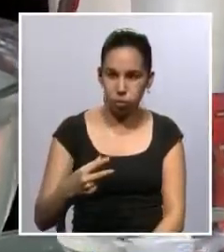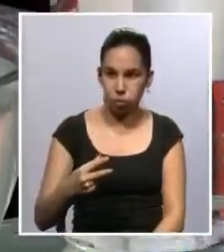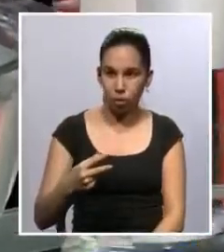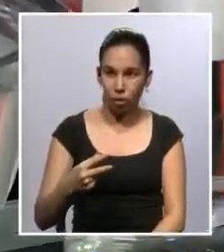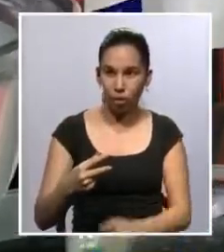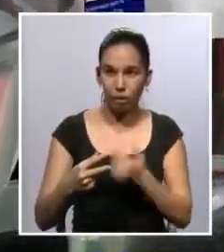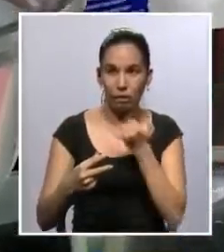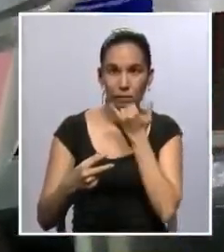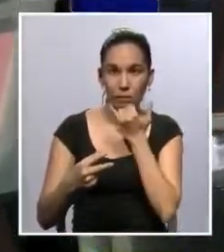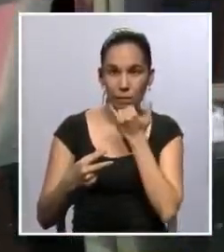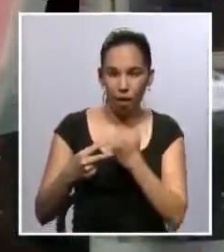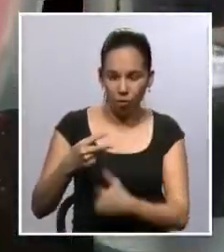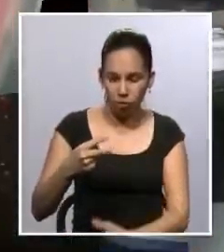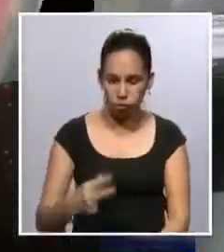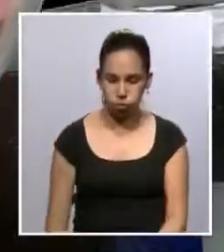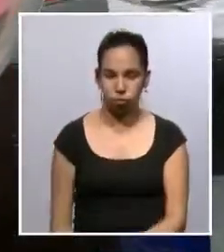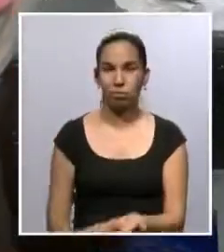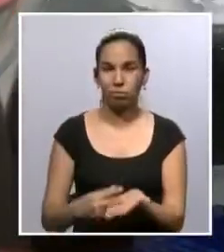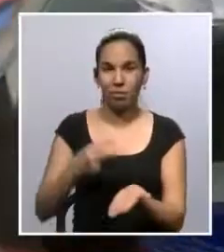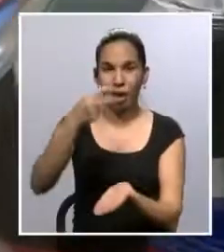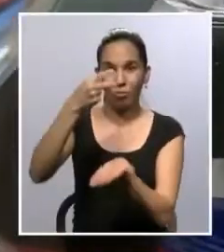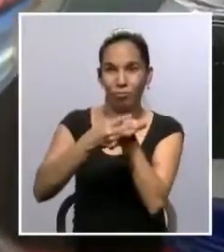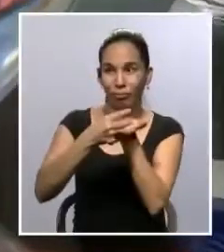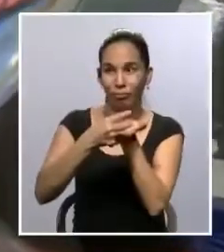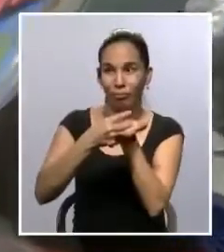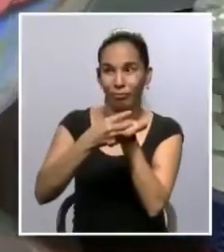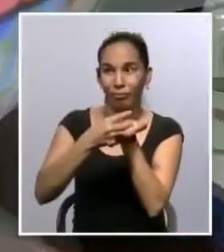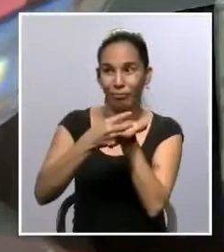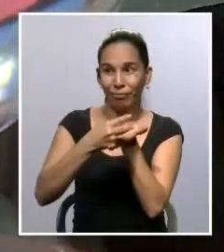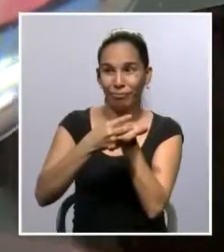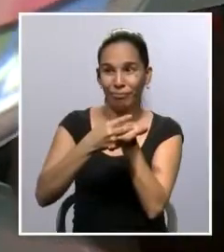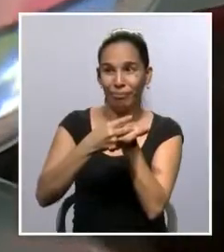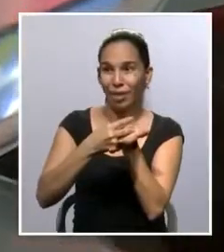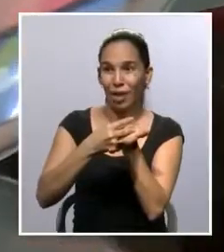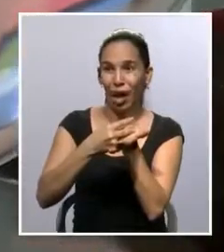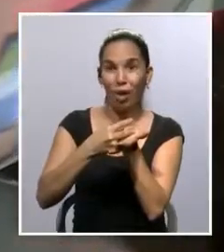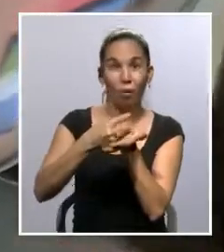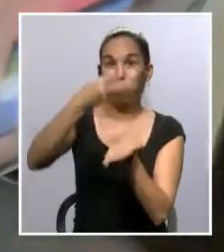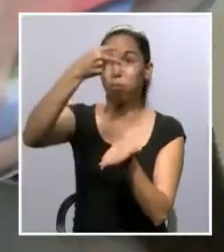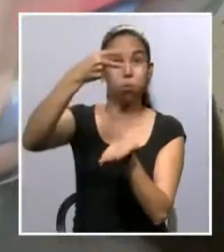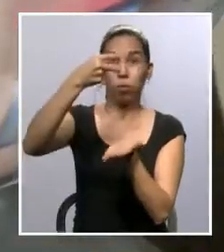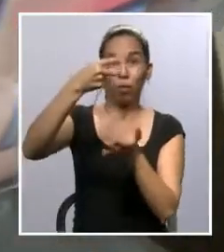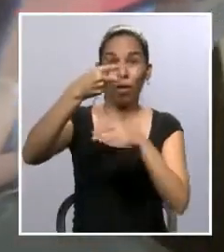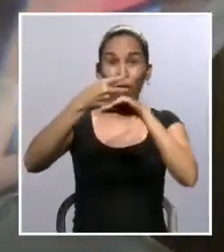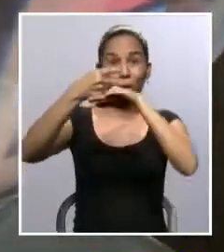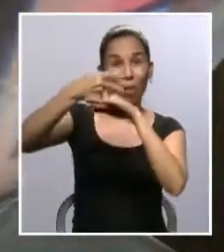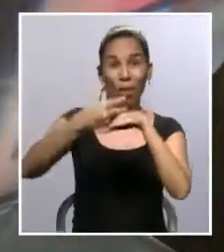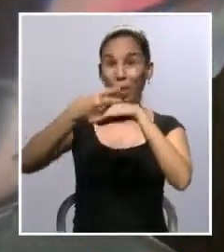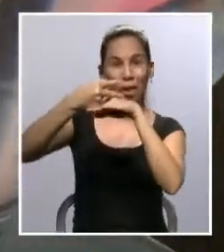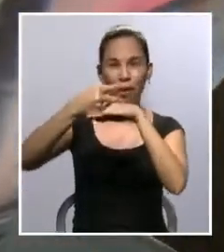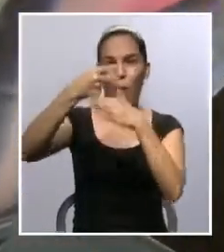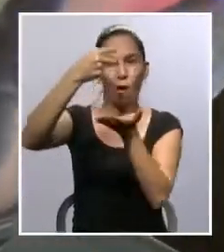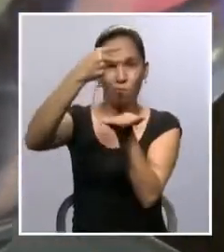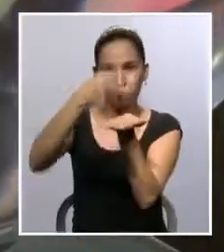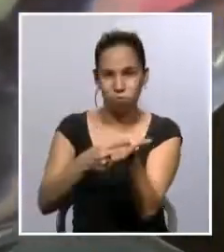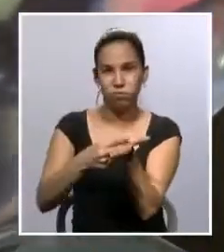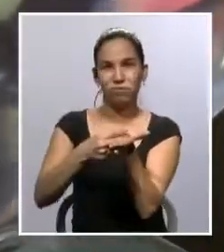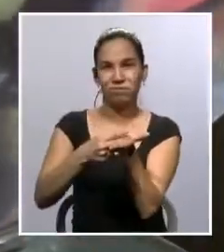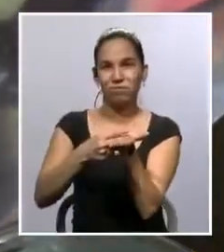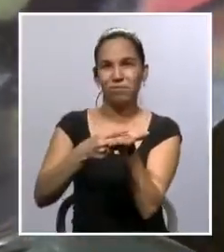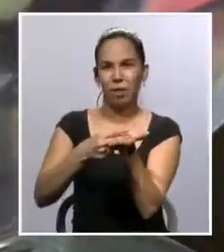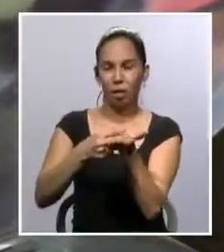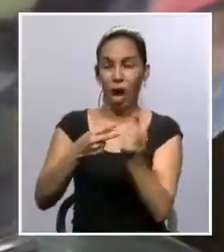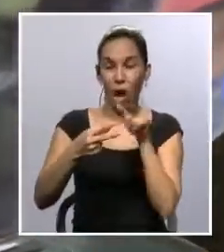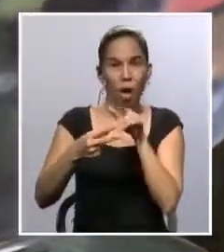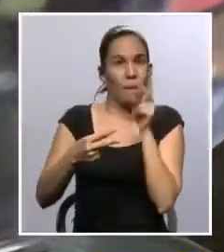ponemos adentro del agua. Ahora se fue hasta el fondo. Sí. Tiene el mismo aire